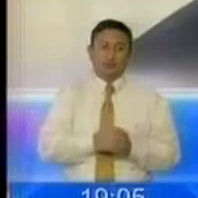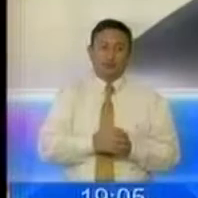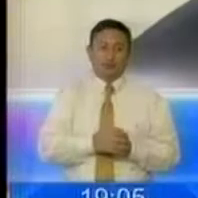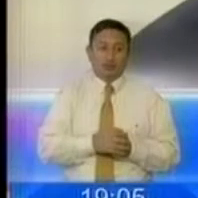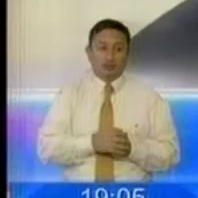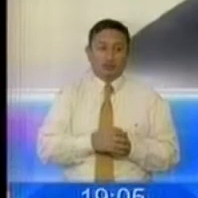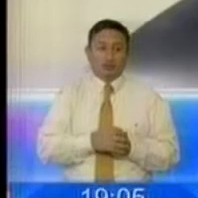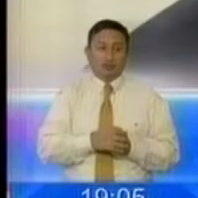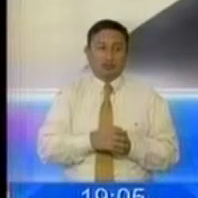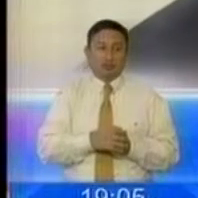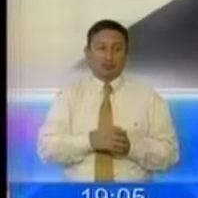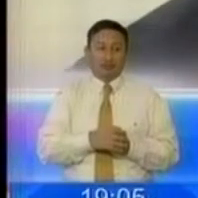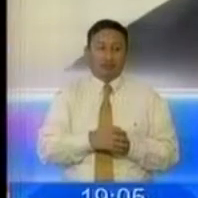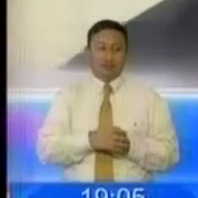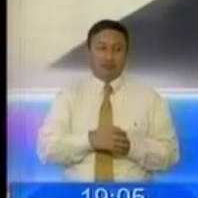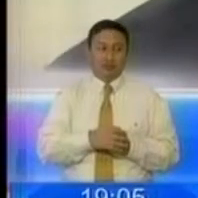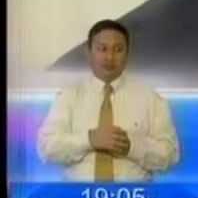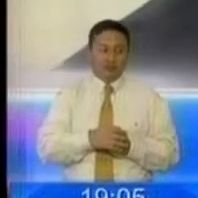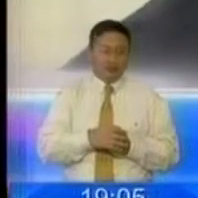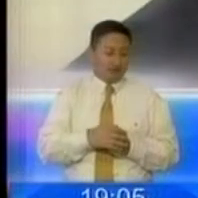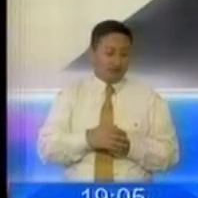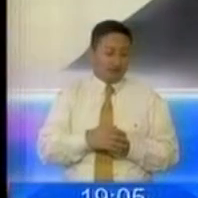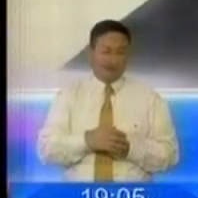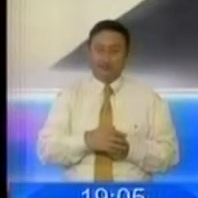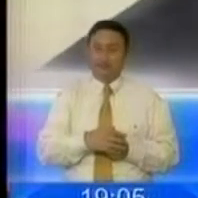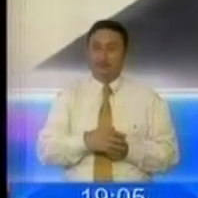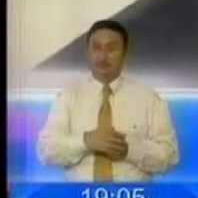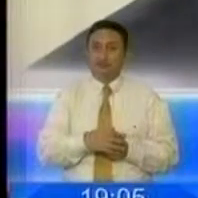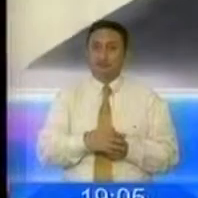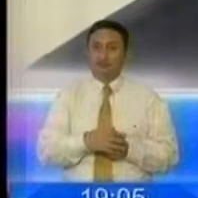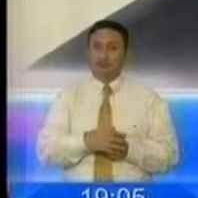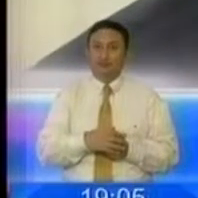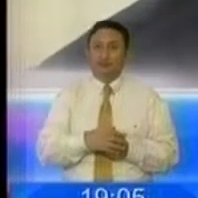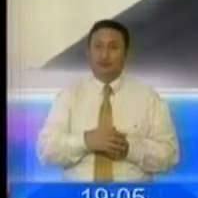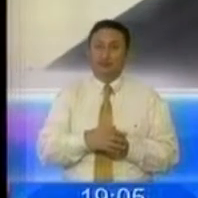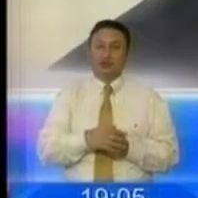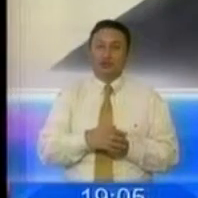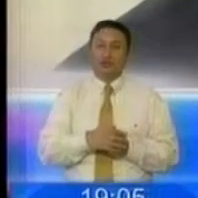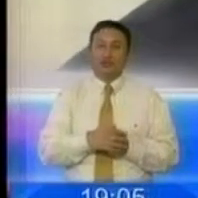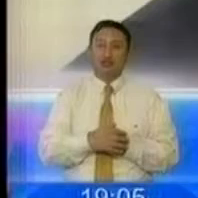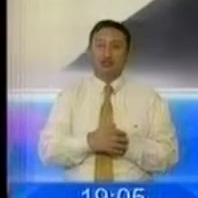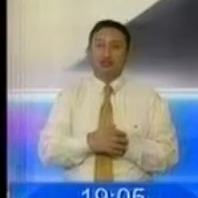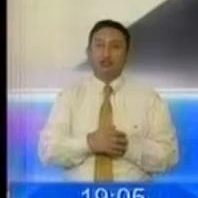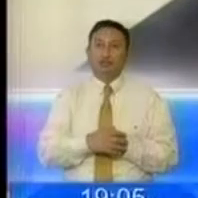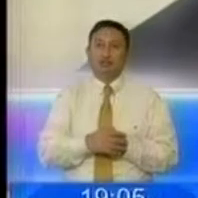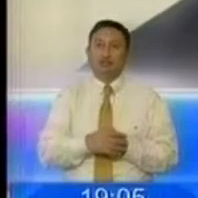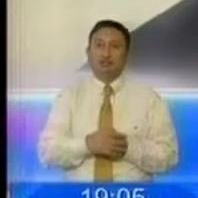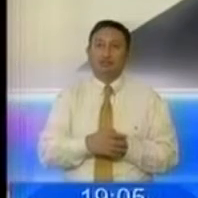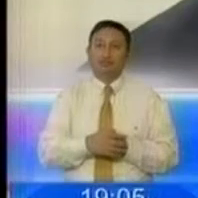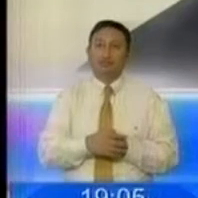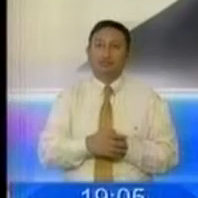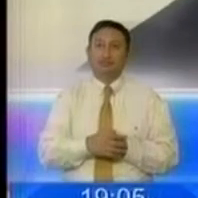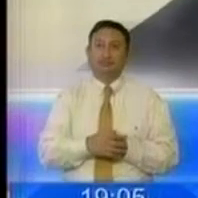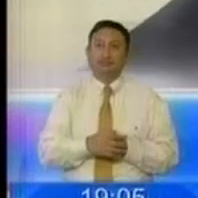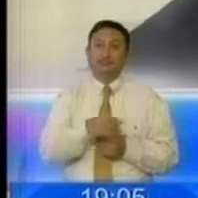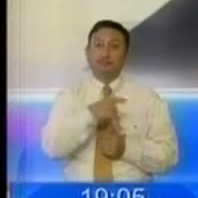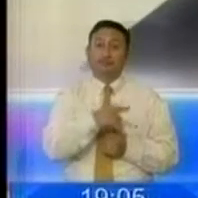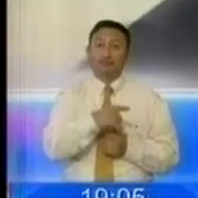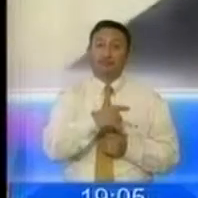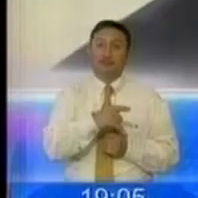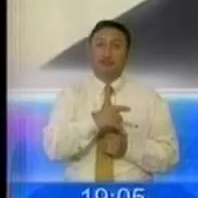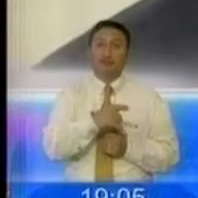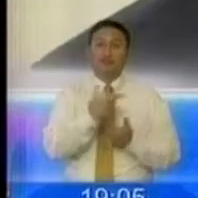una de las personas que intervienen dentro de un proceso contractual y precontractual tienen sus responsabilidades. En ese sentido, hay una cadena